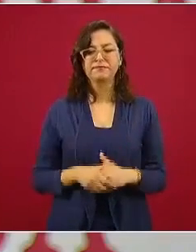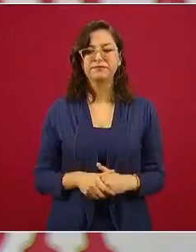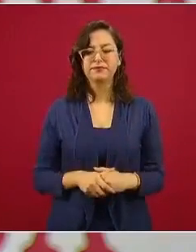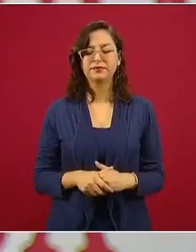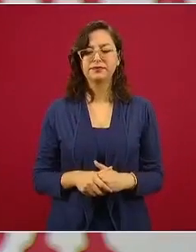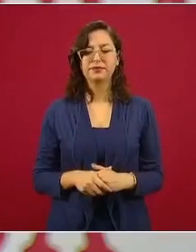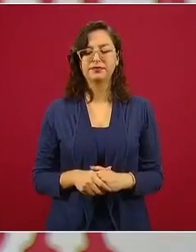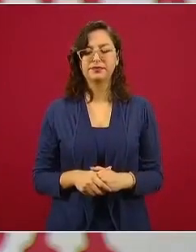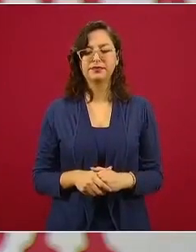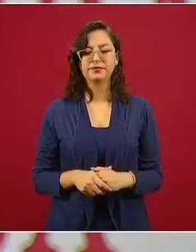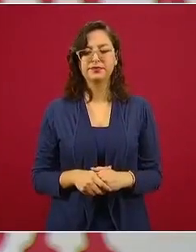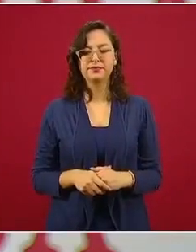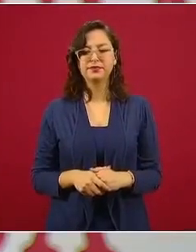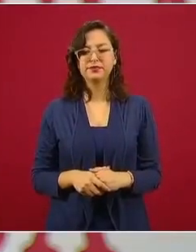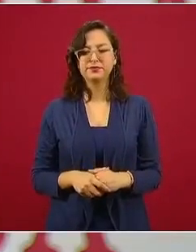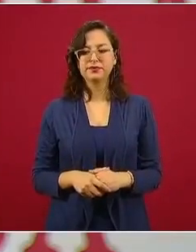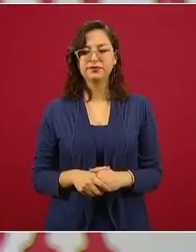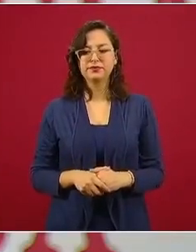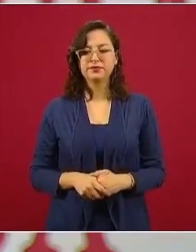referencia hizo